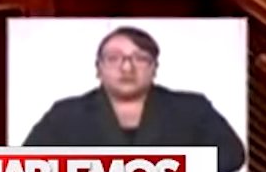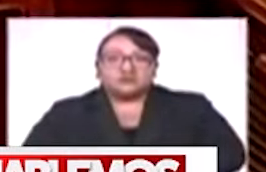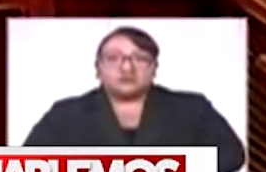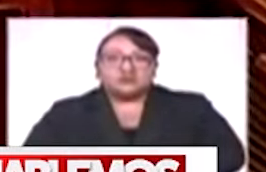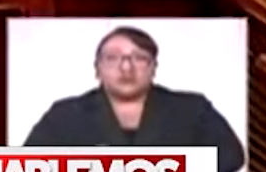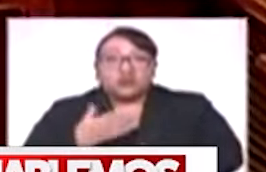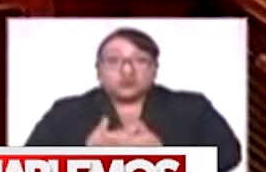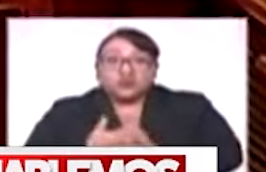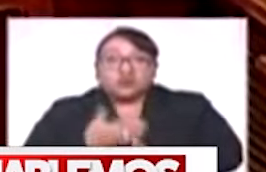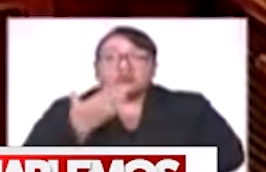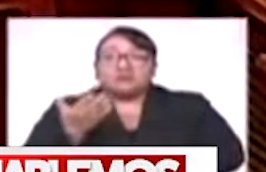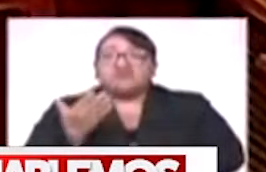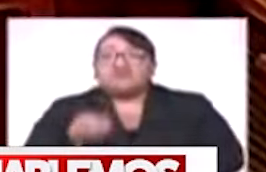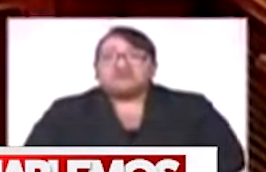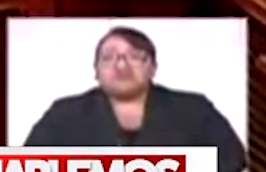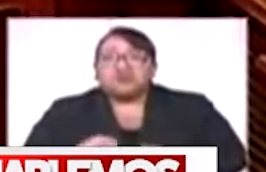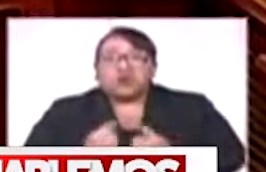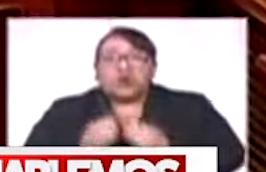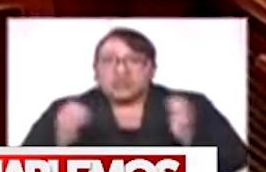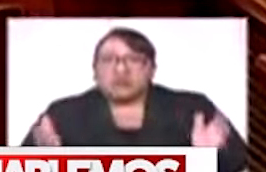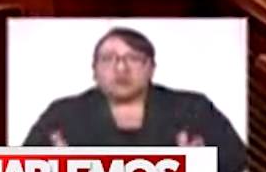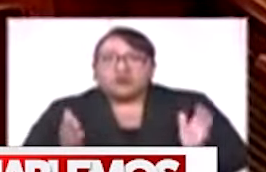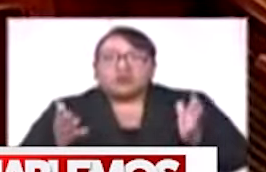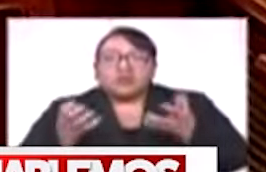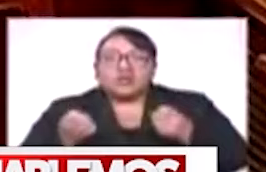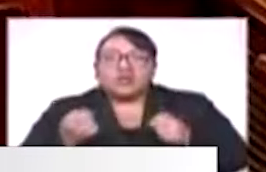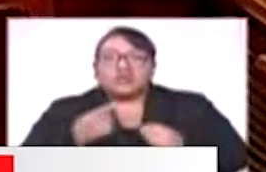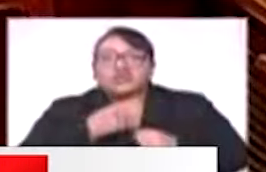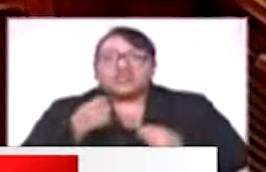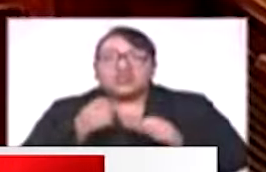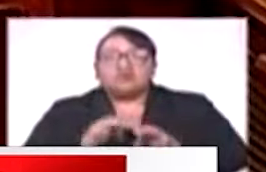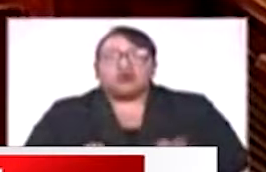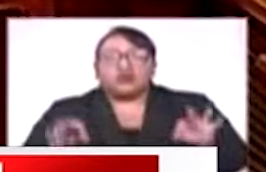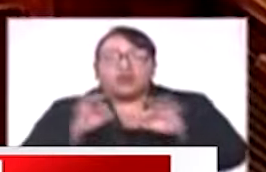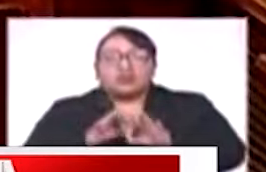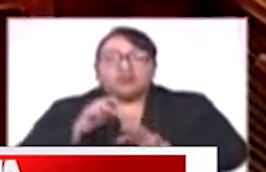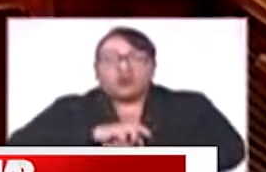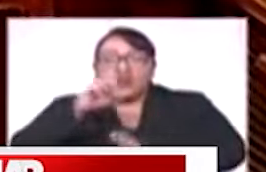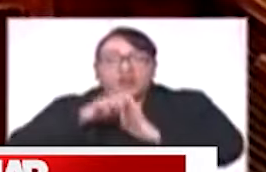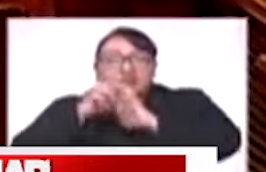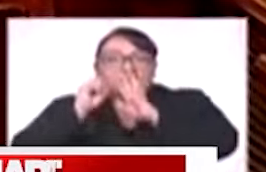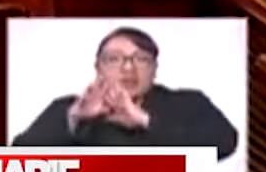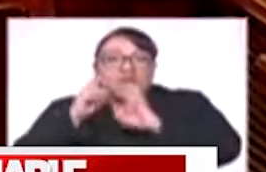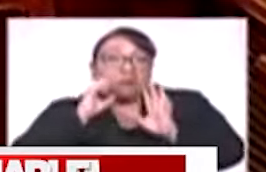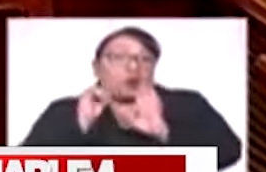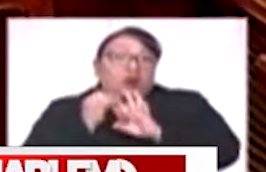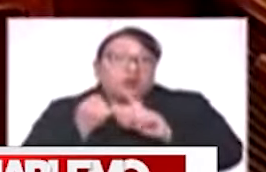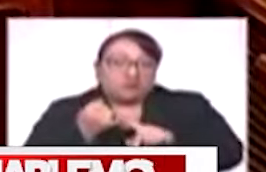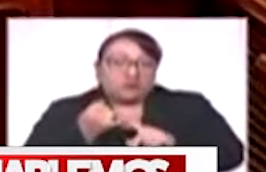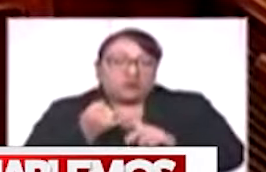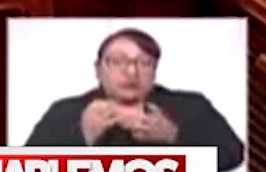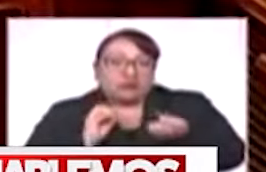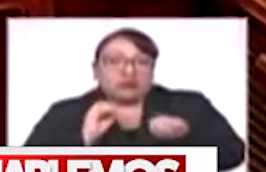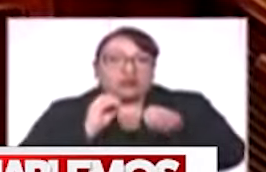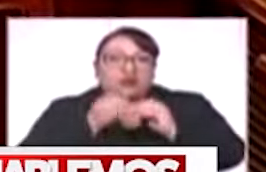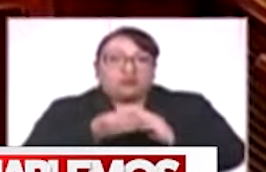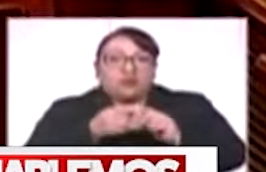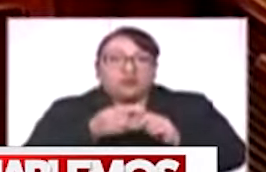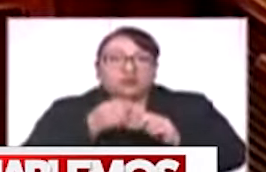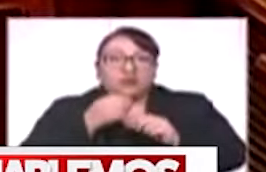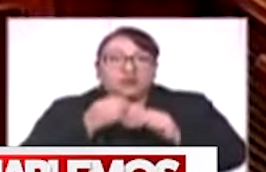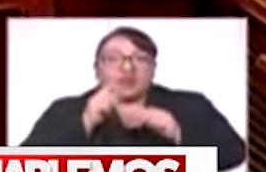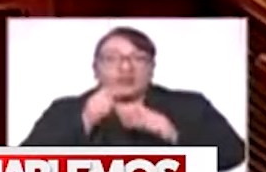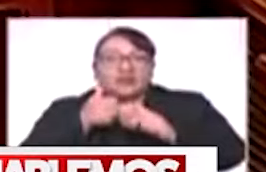sustentando principalmente en el impulso de siete importantes proyectos mineros, como son reposición